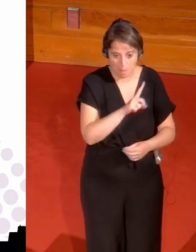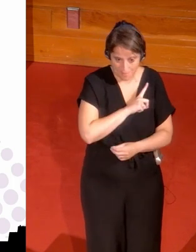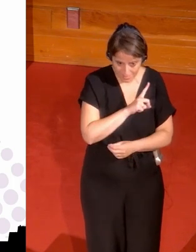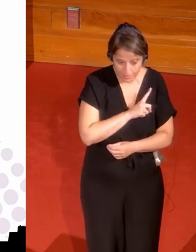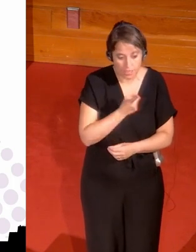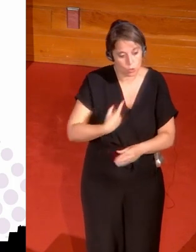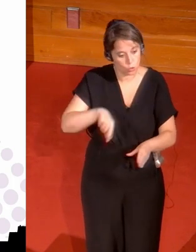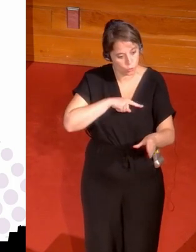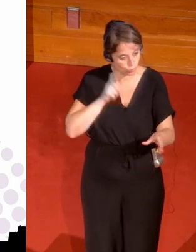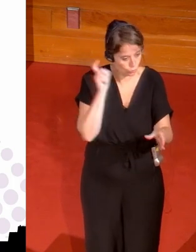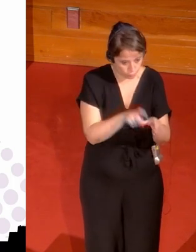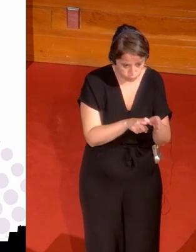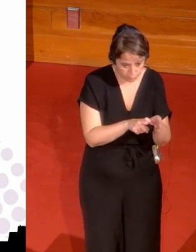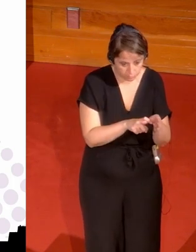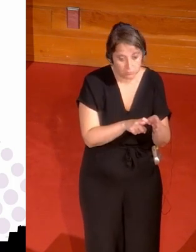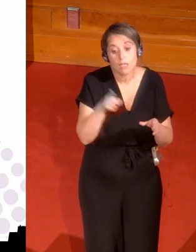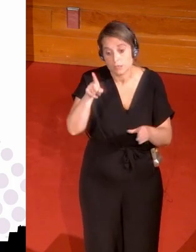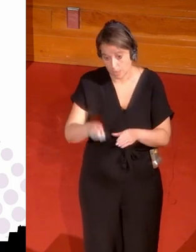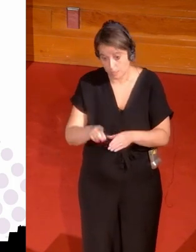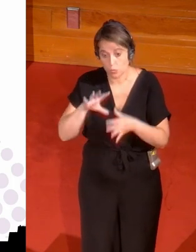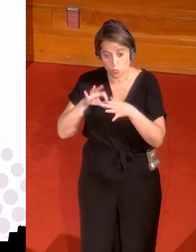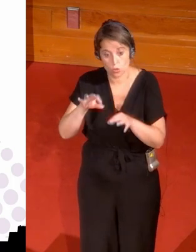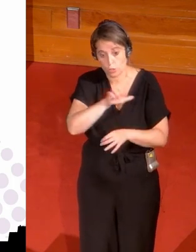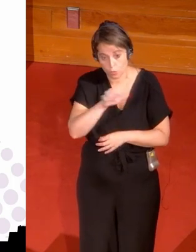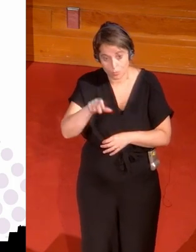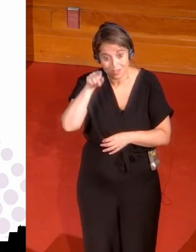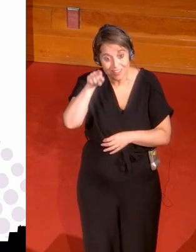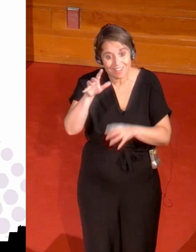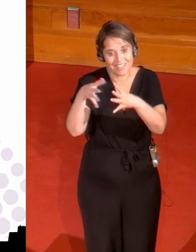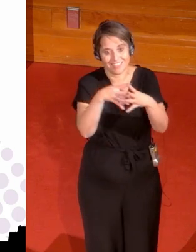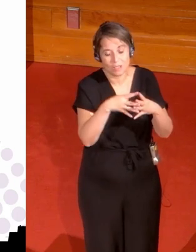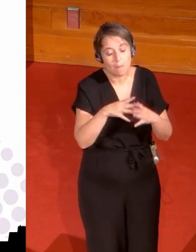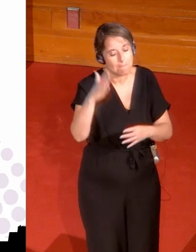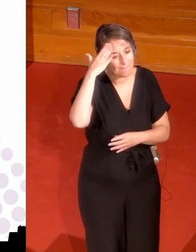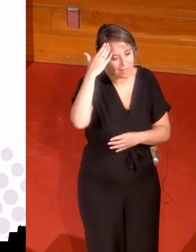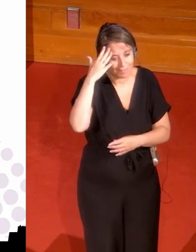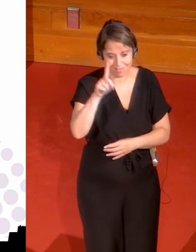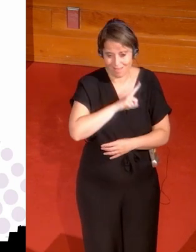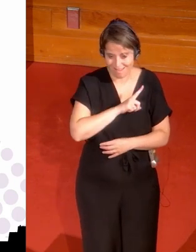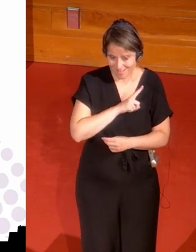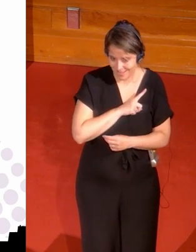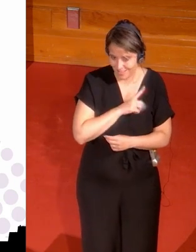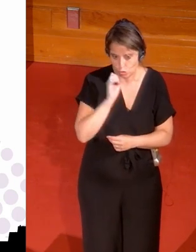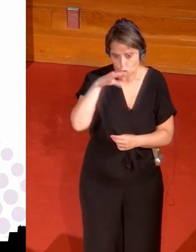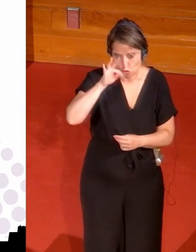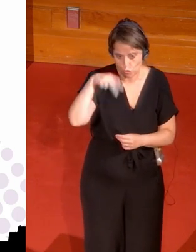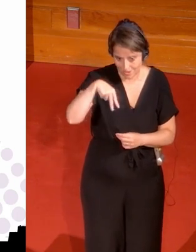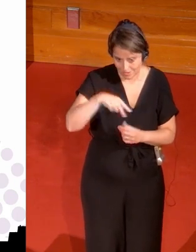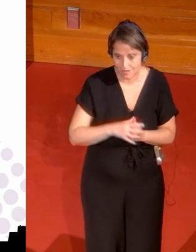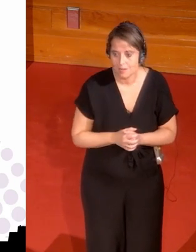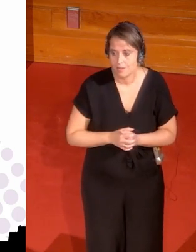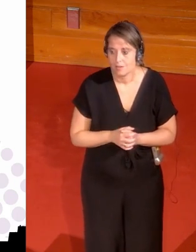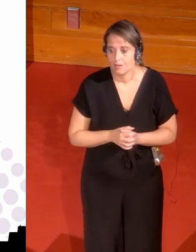la que formamos parte igual que formamos parte de la Unión Europea y es el principal ejército de de la otan con lo cual